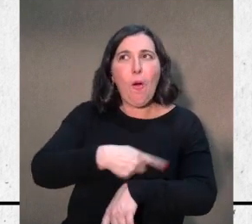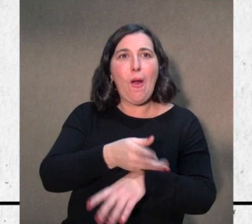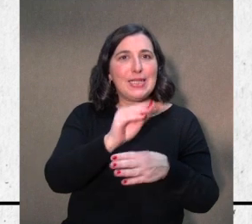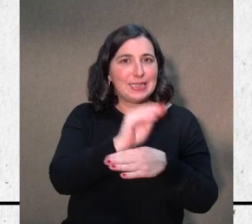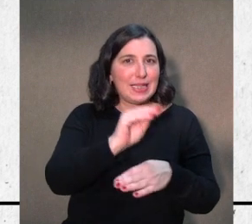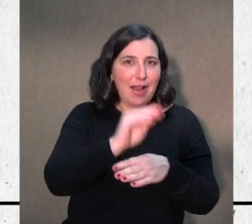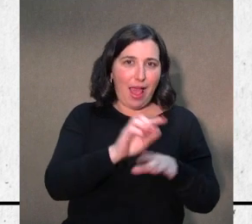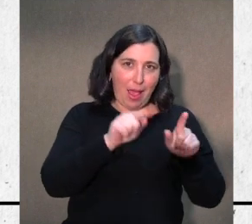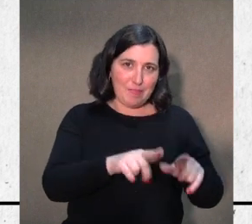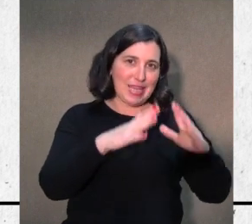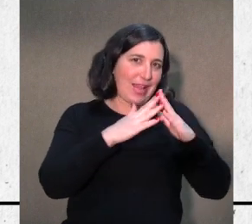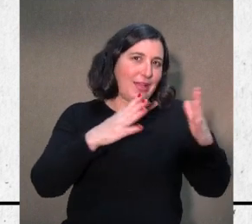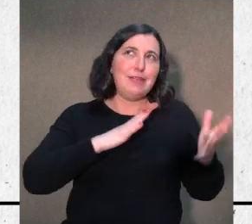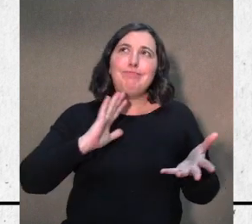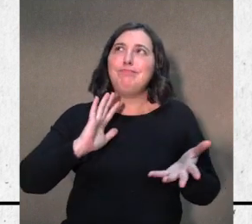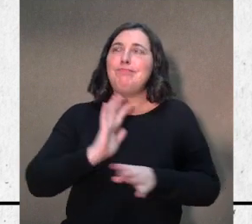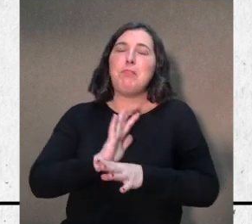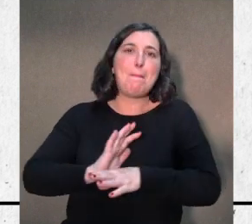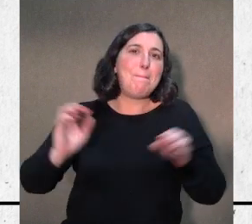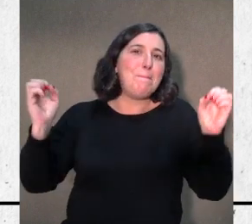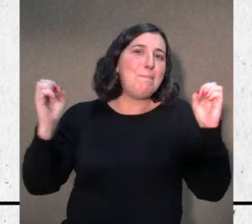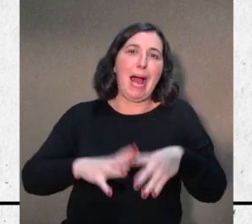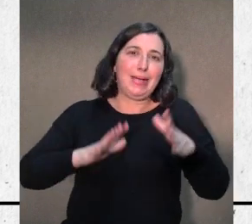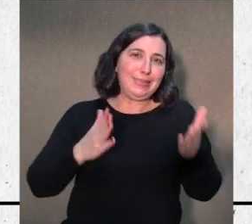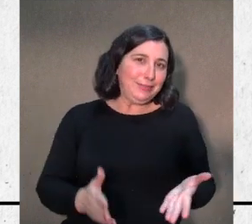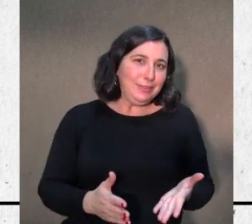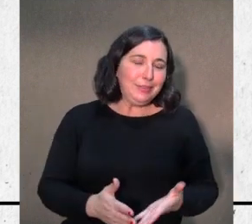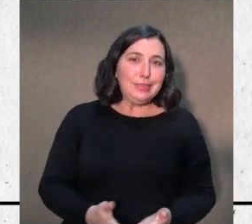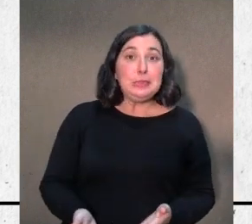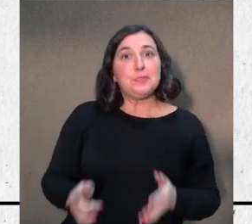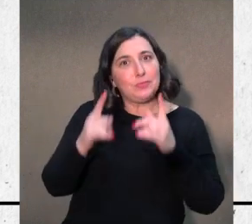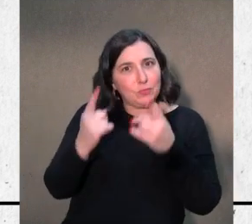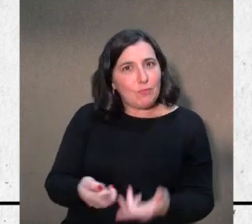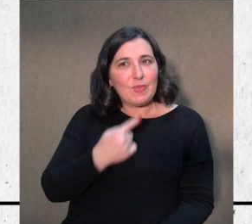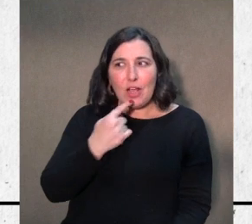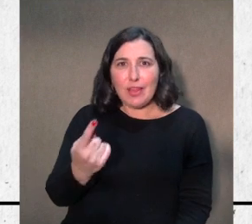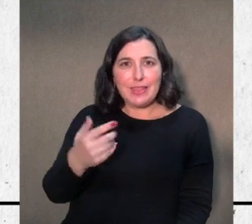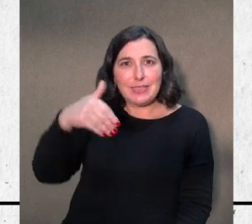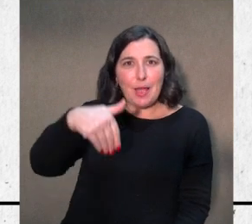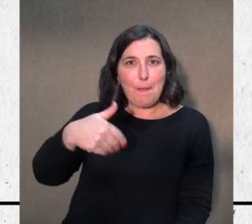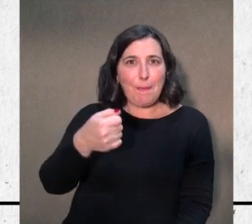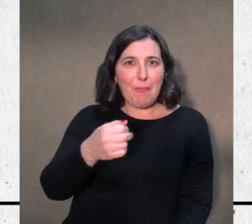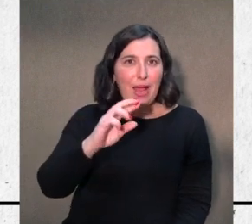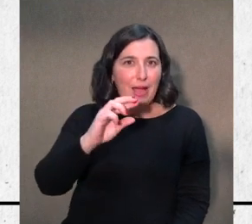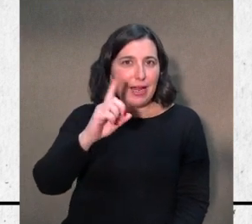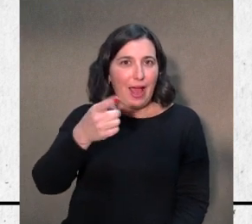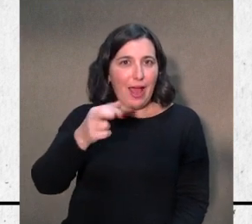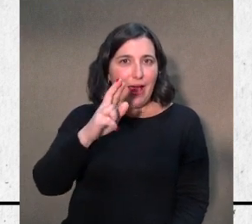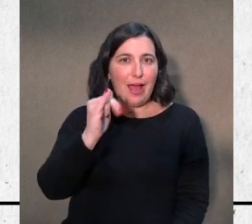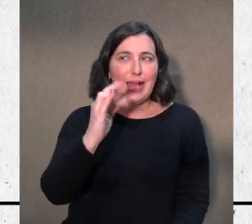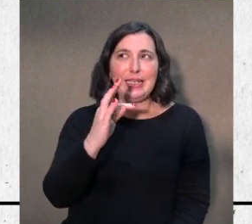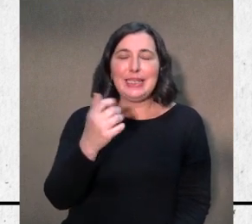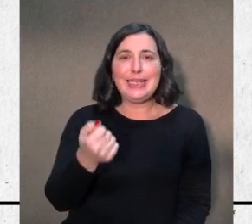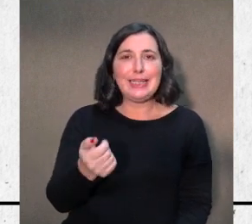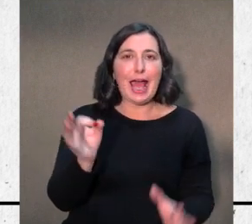bueno, como dice Margarita, el tema prepararse para un concierto, yo tanto con mi padre, así como lo vivió ella, no, porque mi